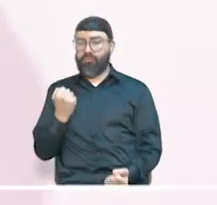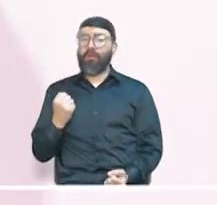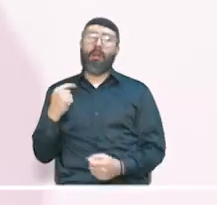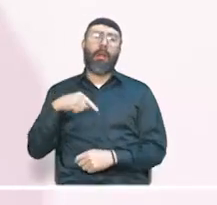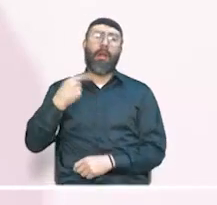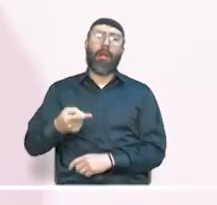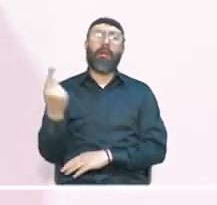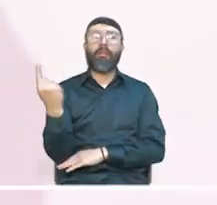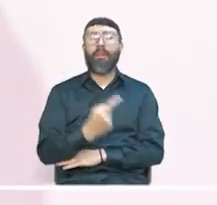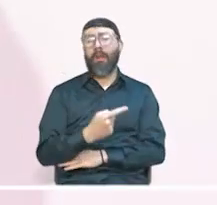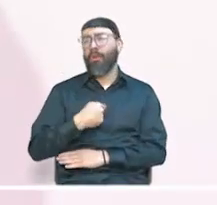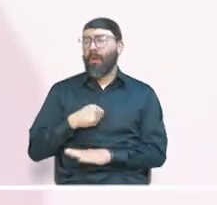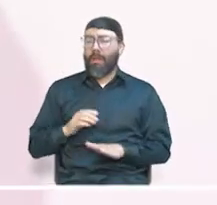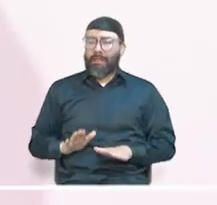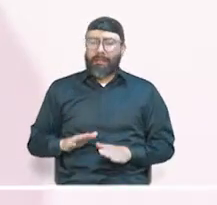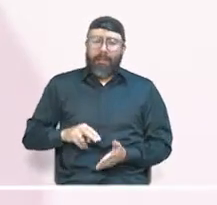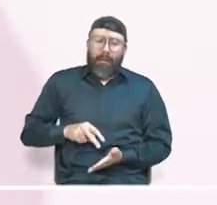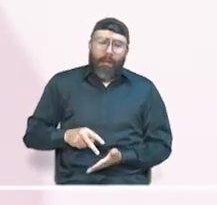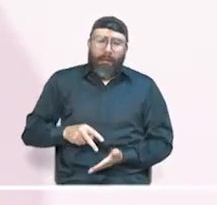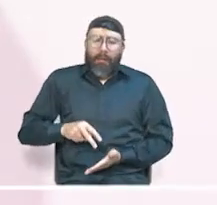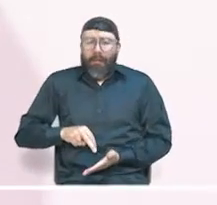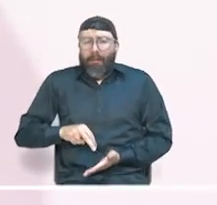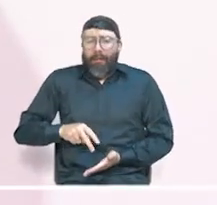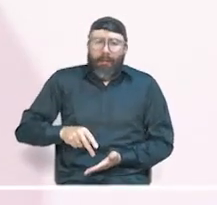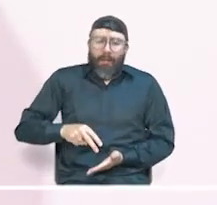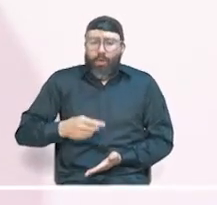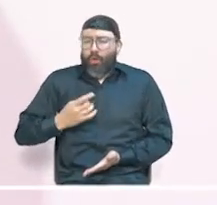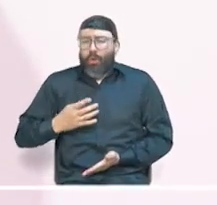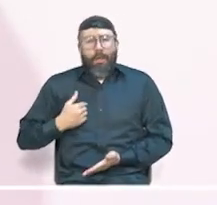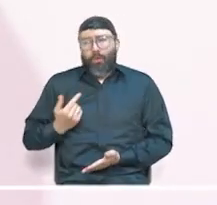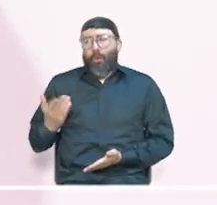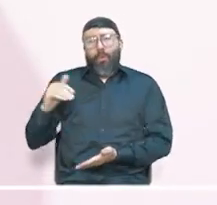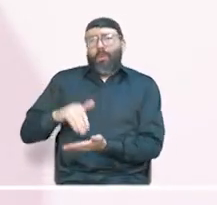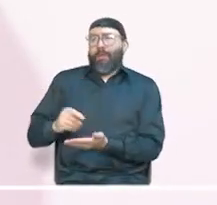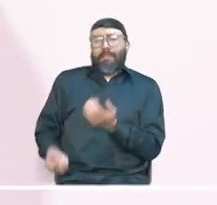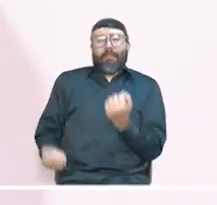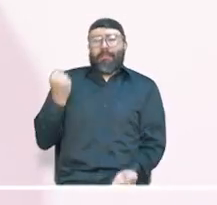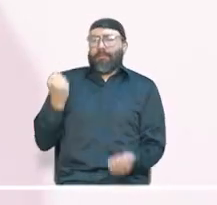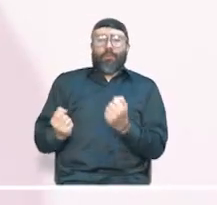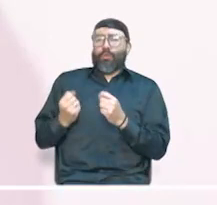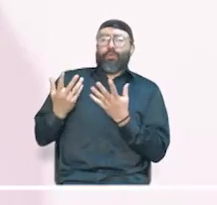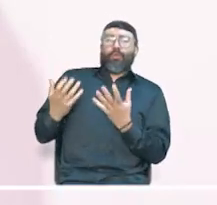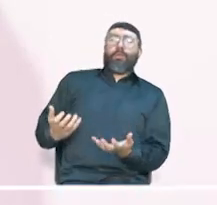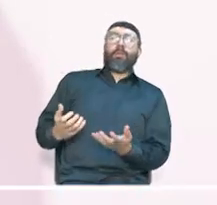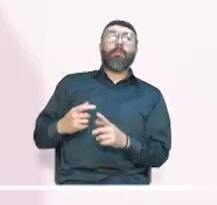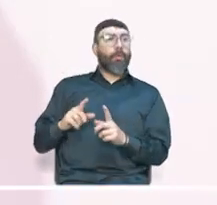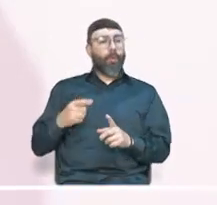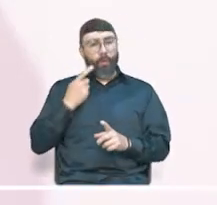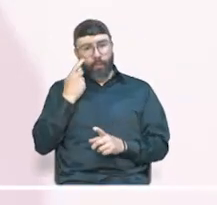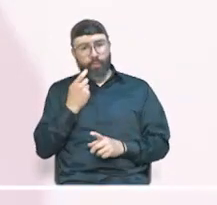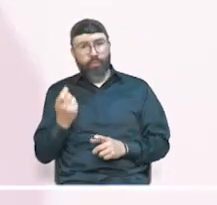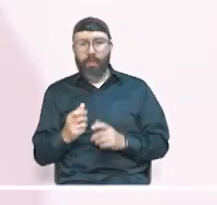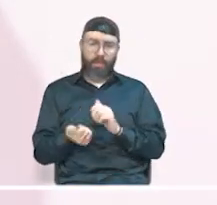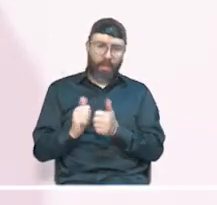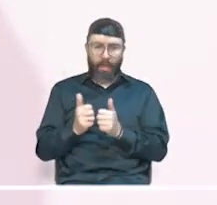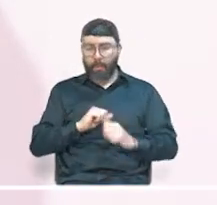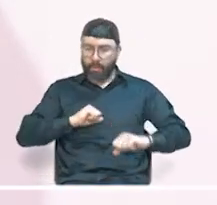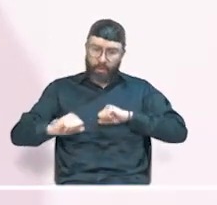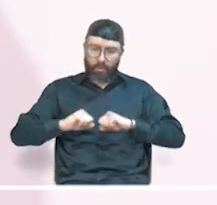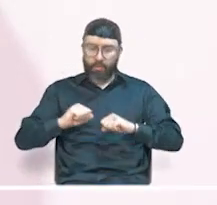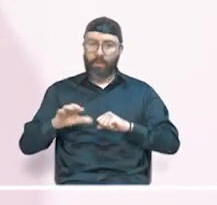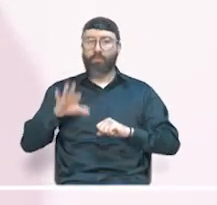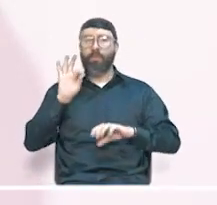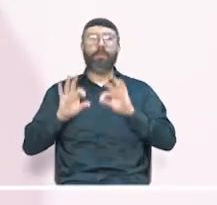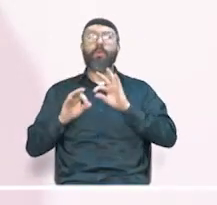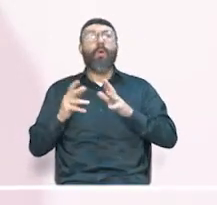que no podemos ni caminar, entonces no queremos volver al gimnasio. ¿O cómo buscar como el deporte adecuado sin tener tantos riesgos?